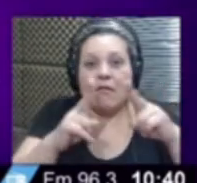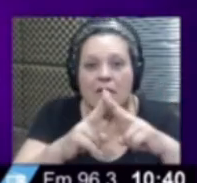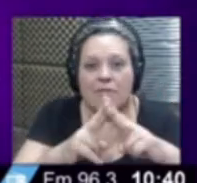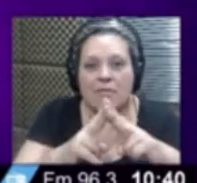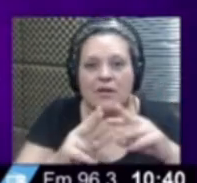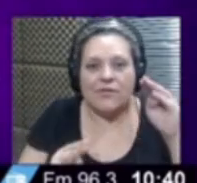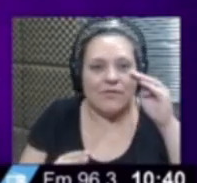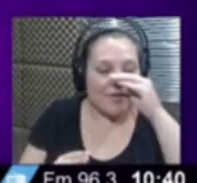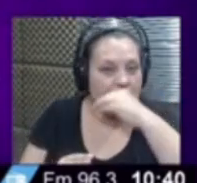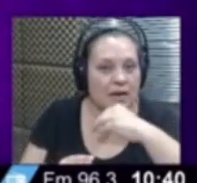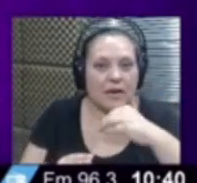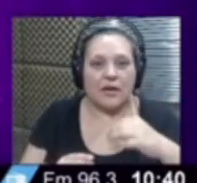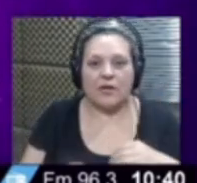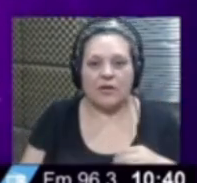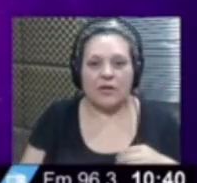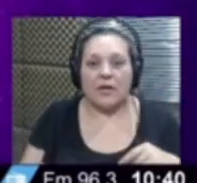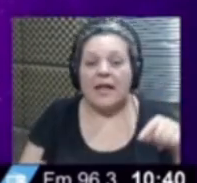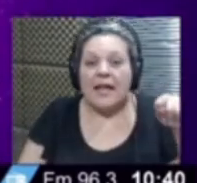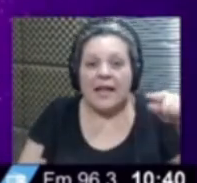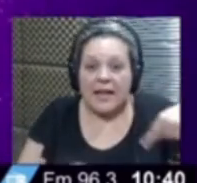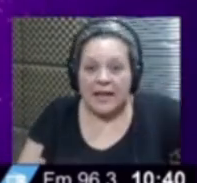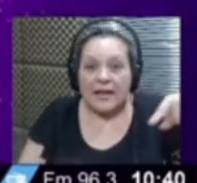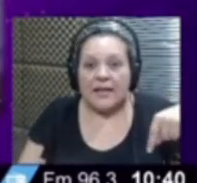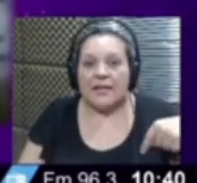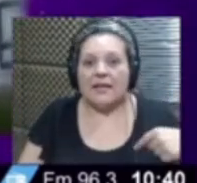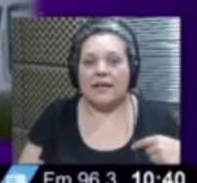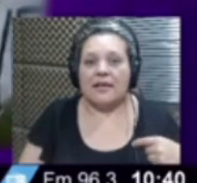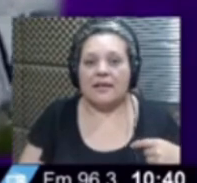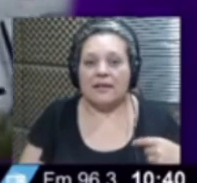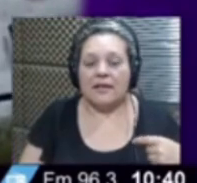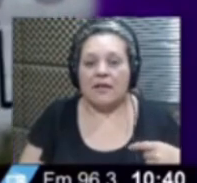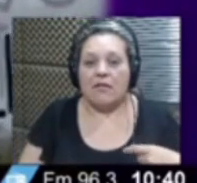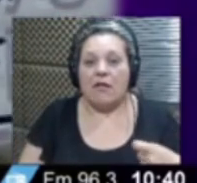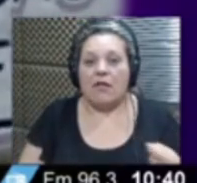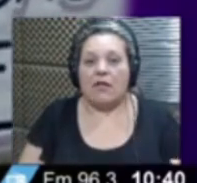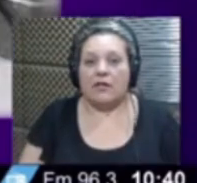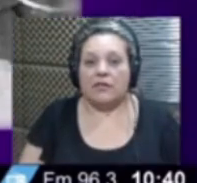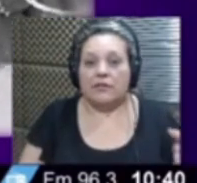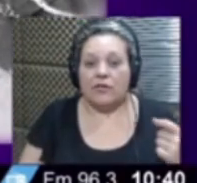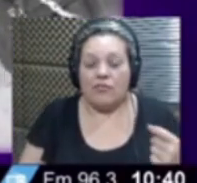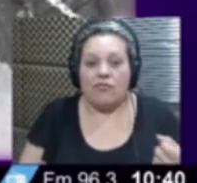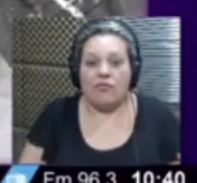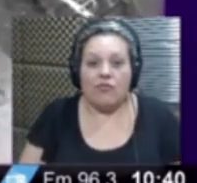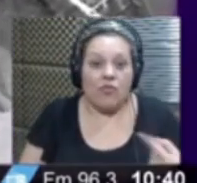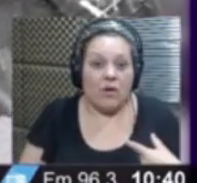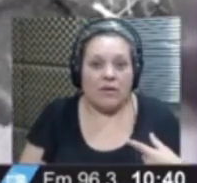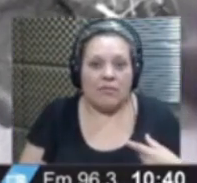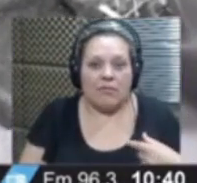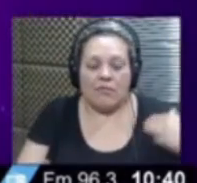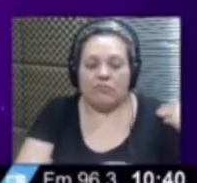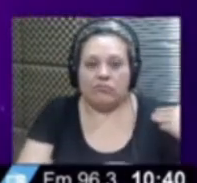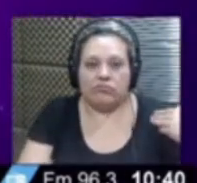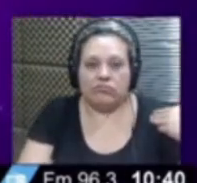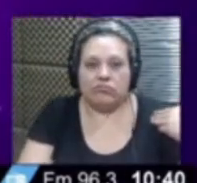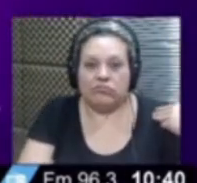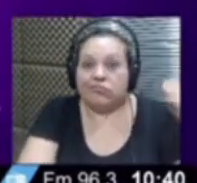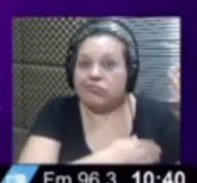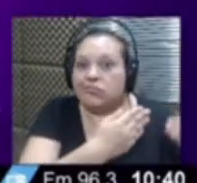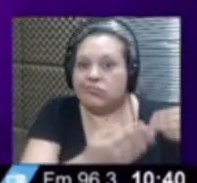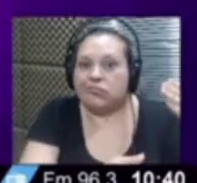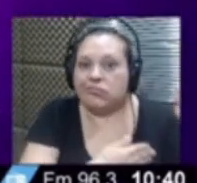historia y que nuestra historia también está escrita por negros y no está escrita por el